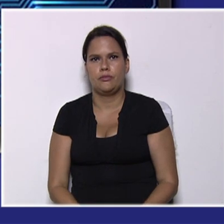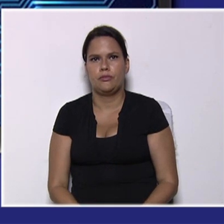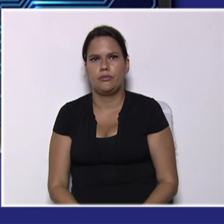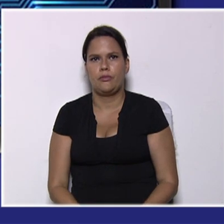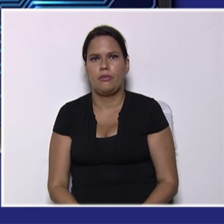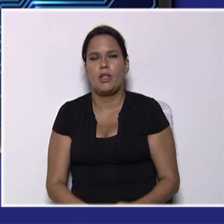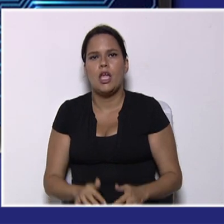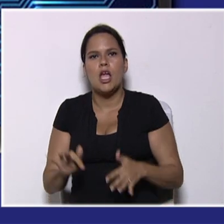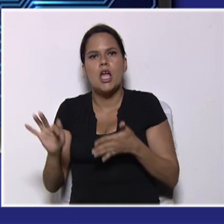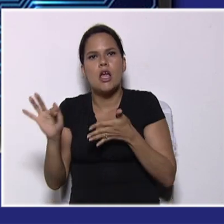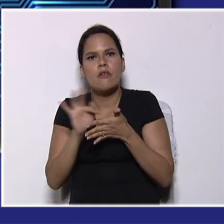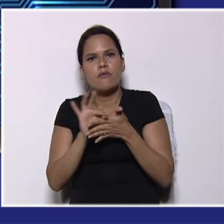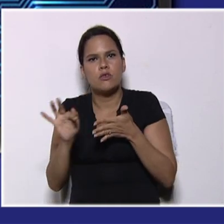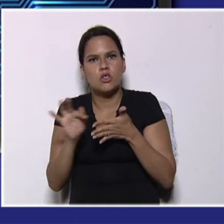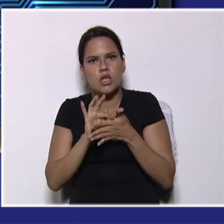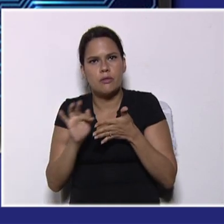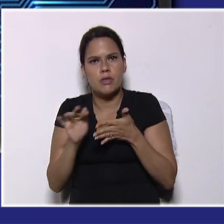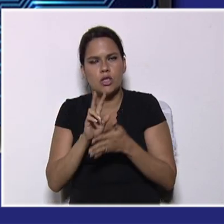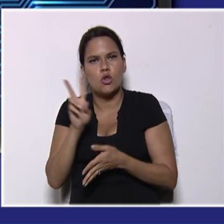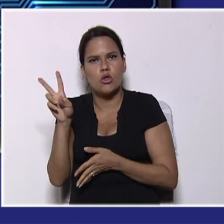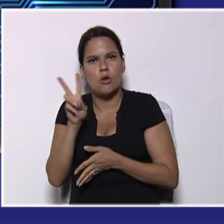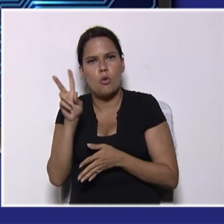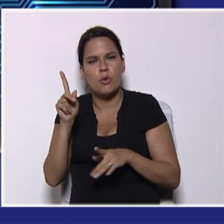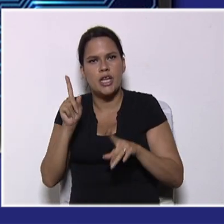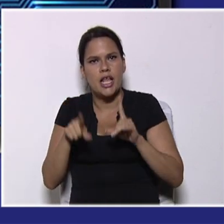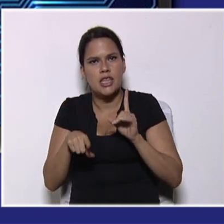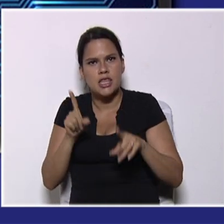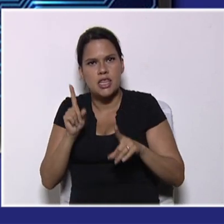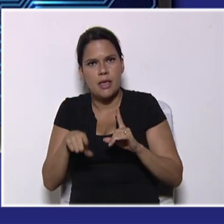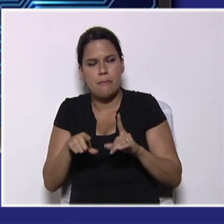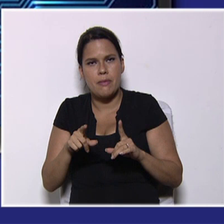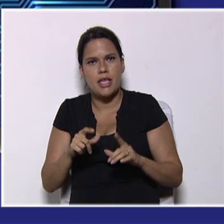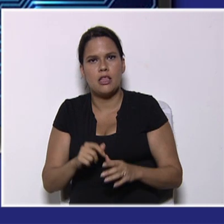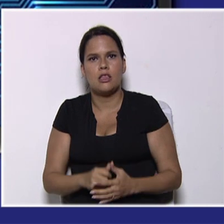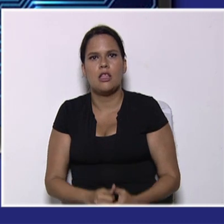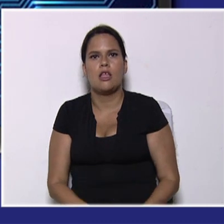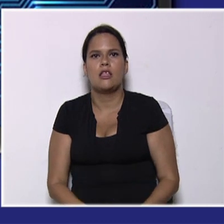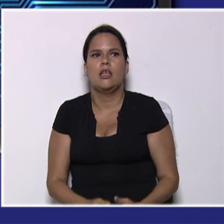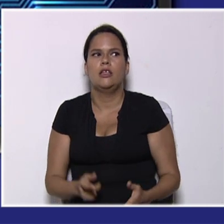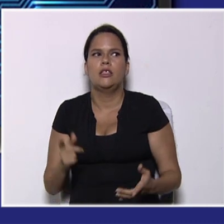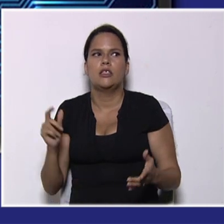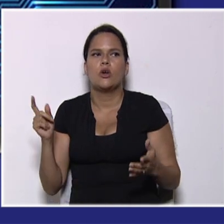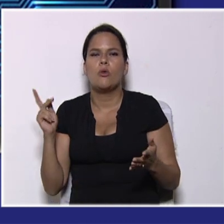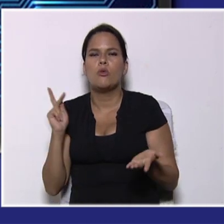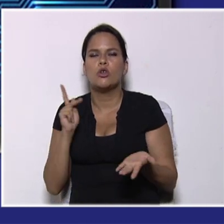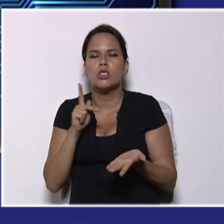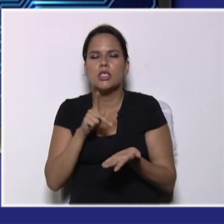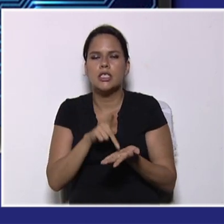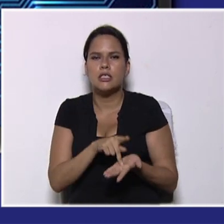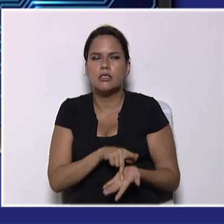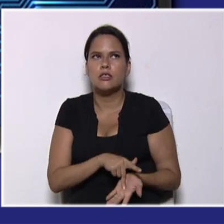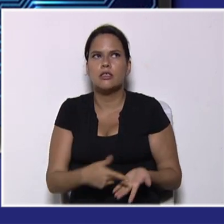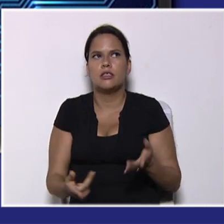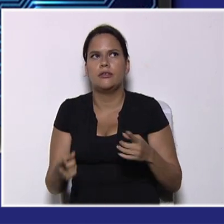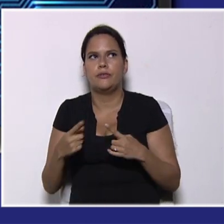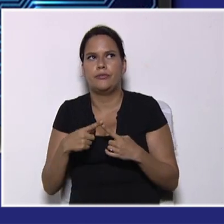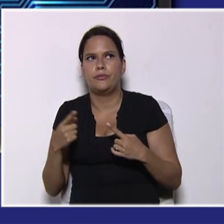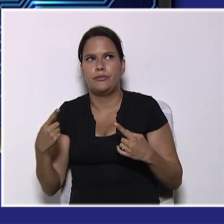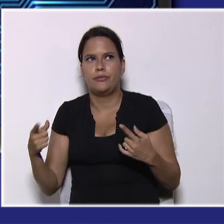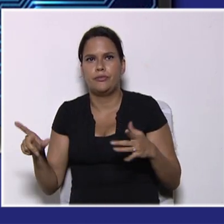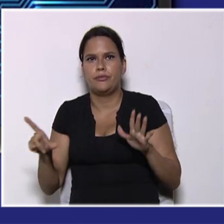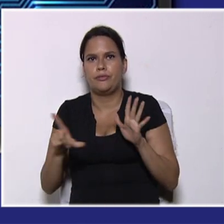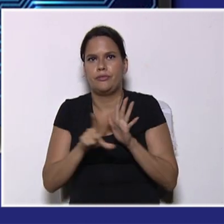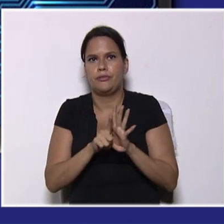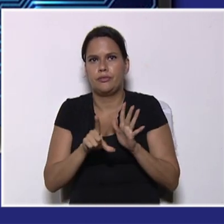El funcionamiento de una bobina depende directamente del principio de inducción basado en la ley de